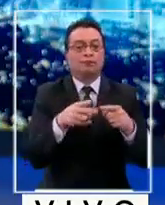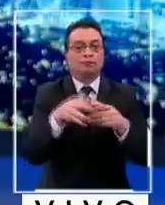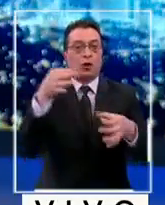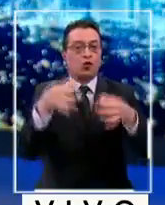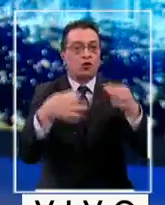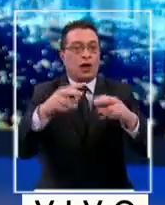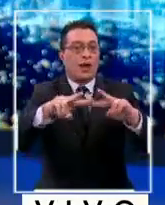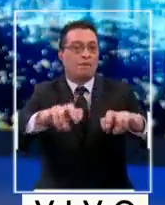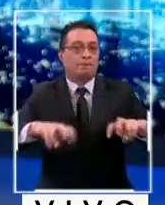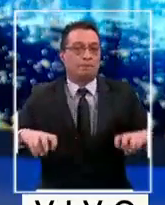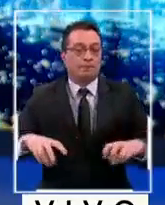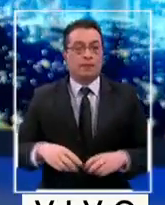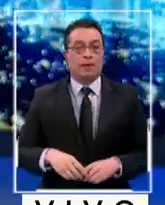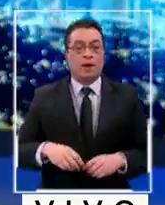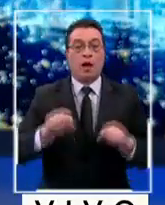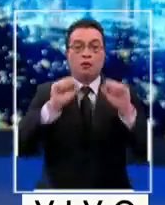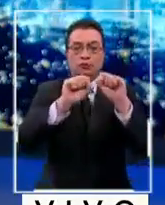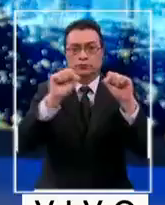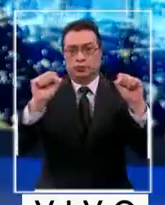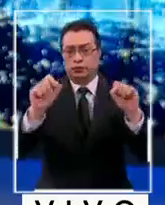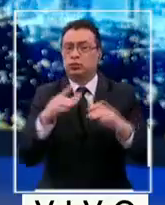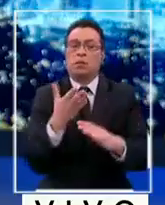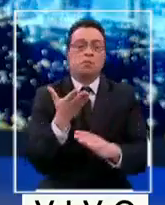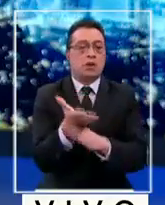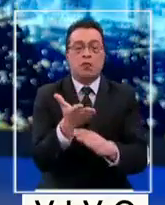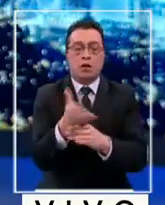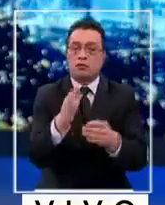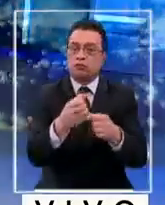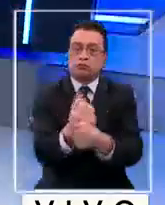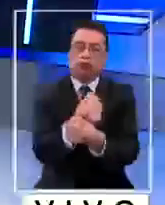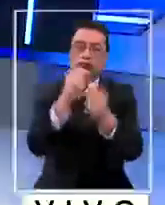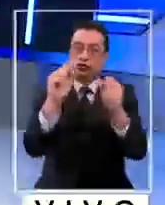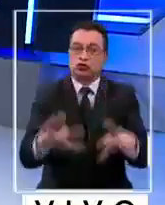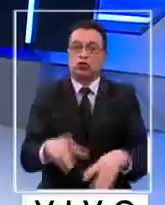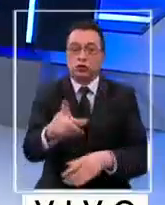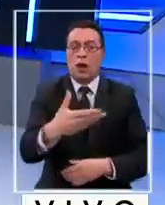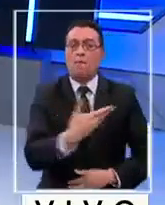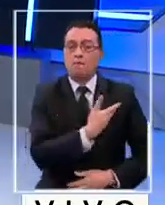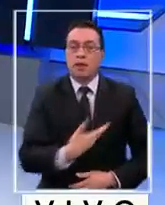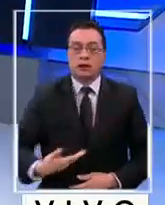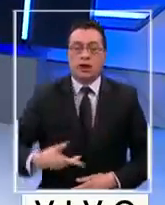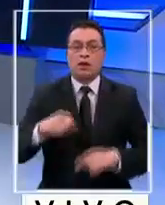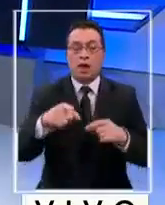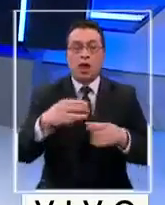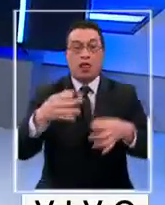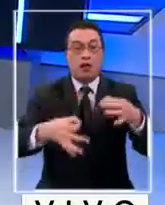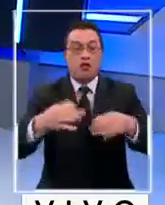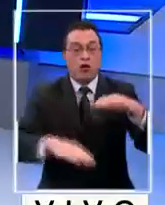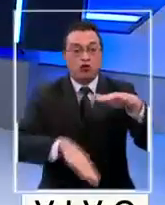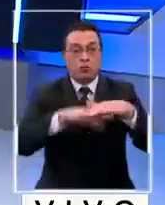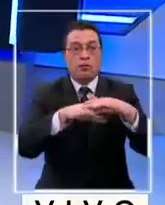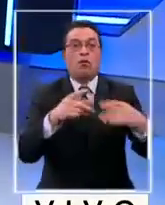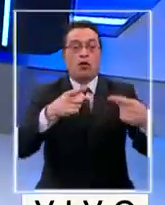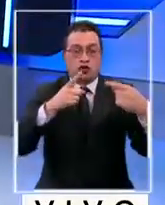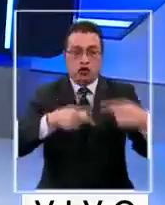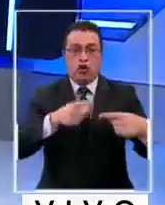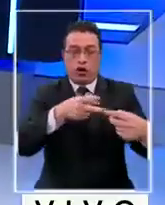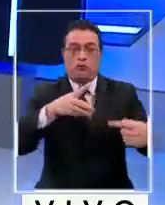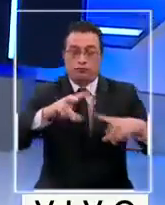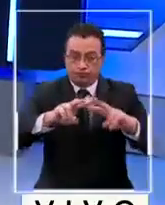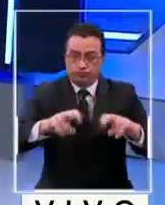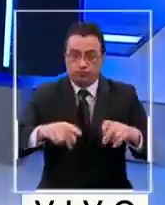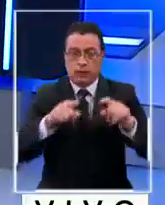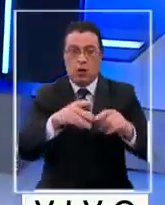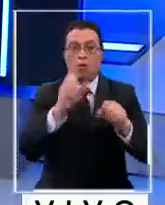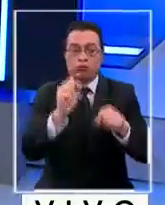judiciales. En medio de protestas que exigen la renuncia del presidente, el Tribunal Supremo abrió una investigación contra Temer que podría llevar